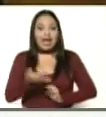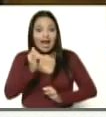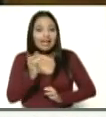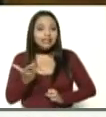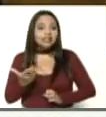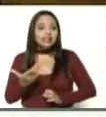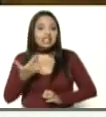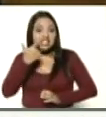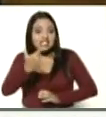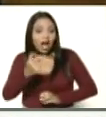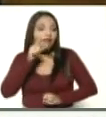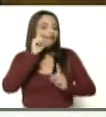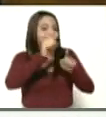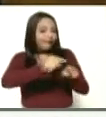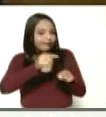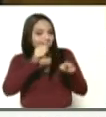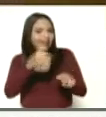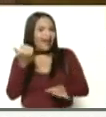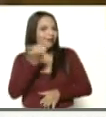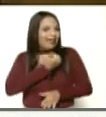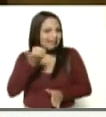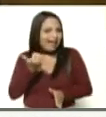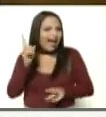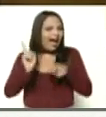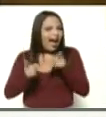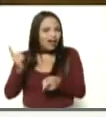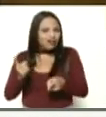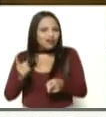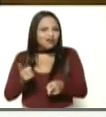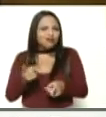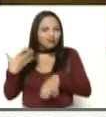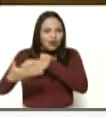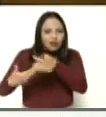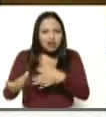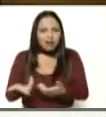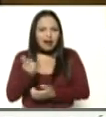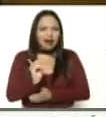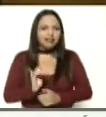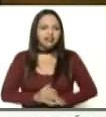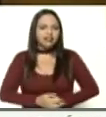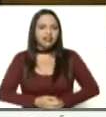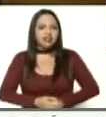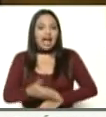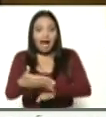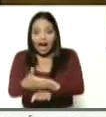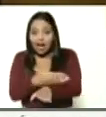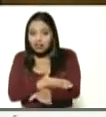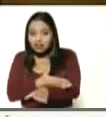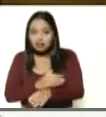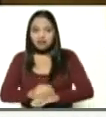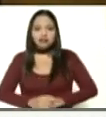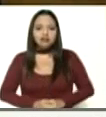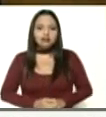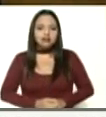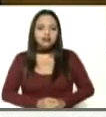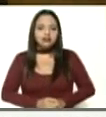amenazas por algunas situaciones que se habían presentado, pues, anteriores